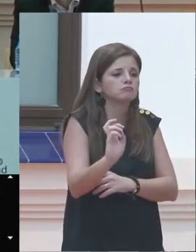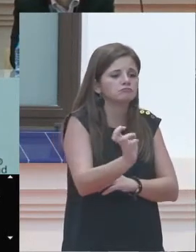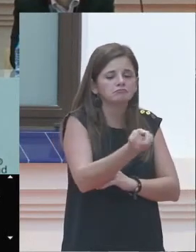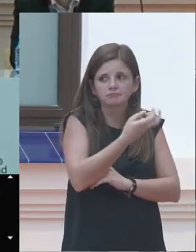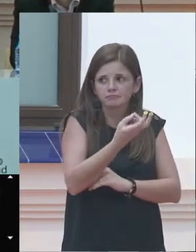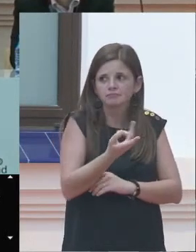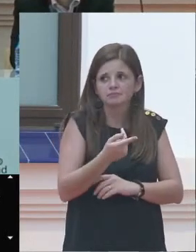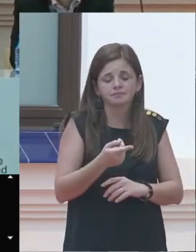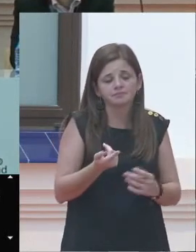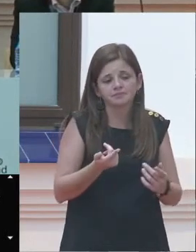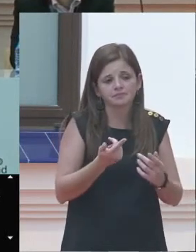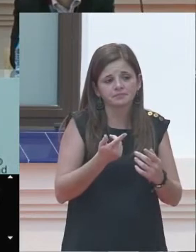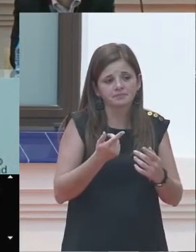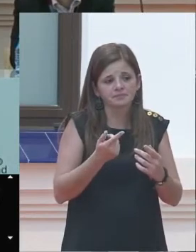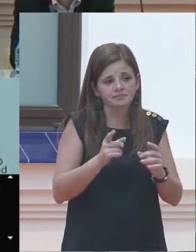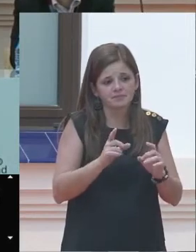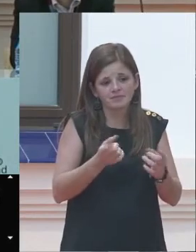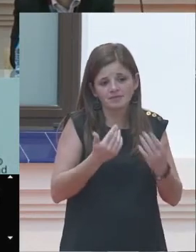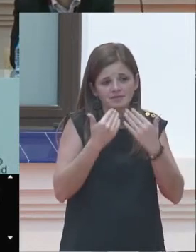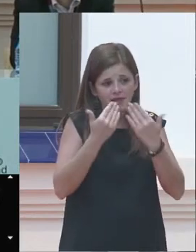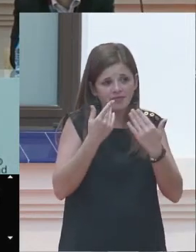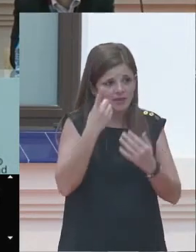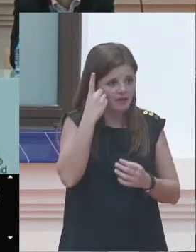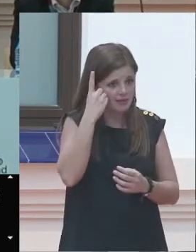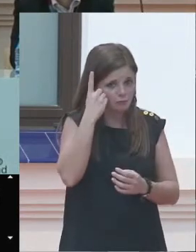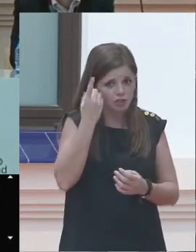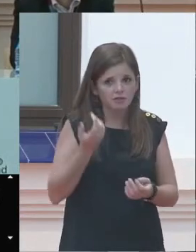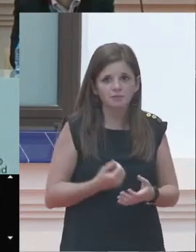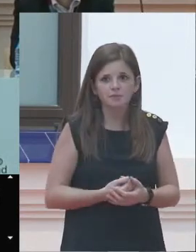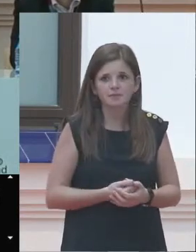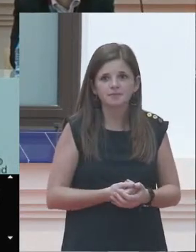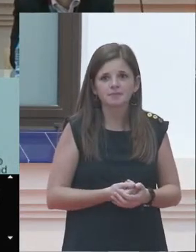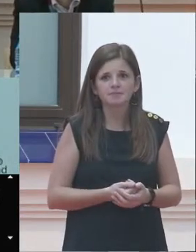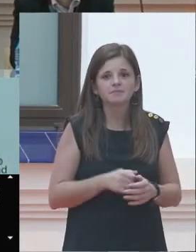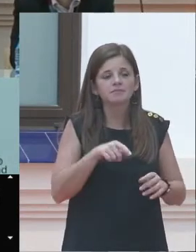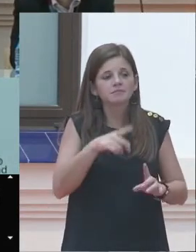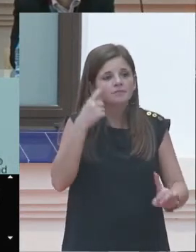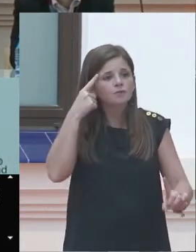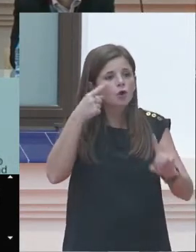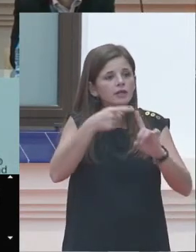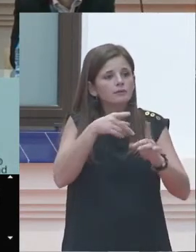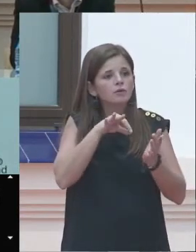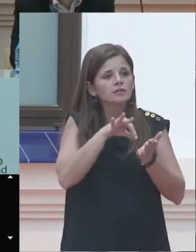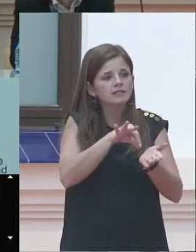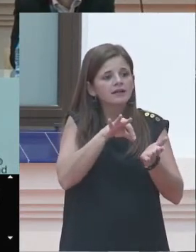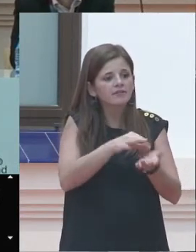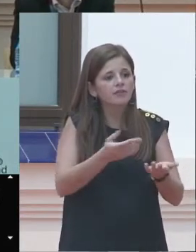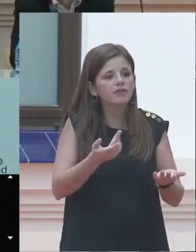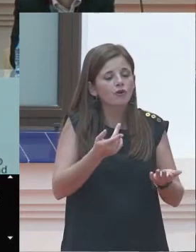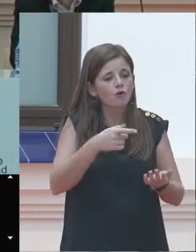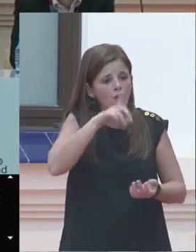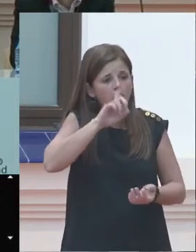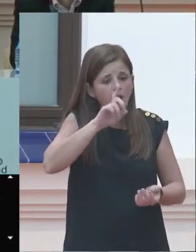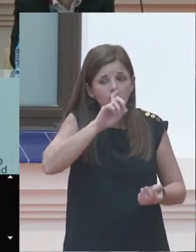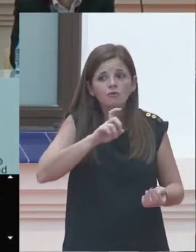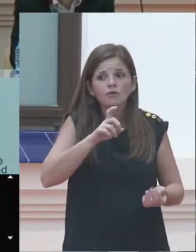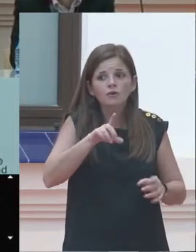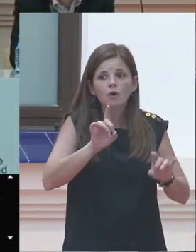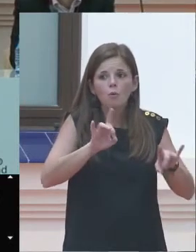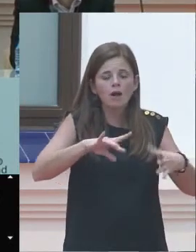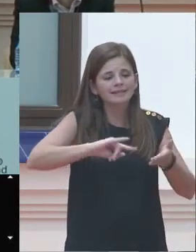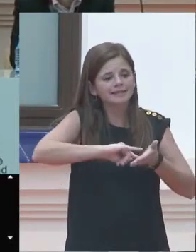del dispositivo de nuestro amigo y el nuestro propio, ¿no? Y yo creo que el reto y el objetivo de estos servicios en los próximos años es que, al igual que